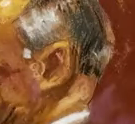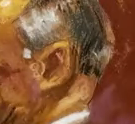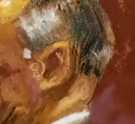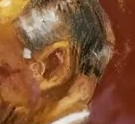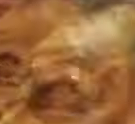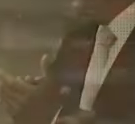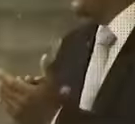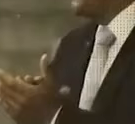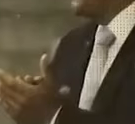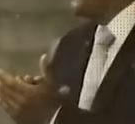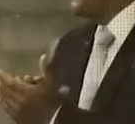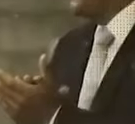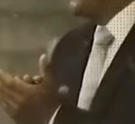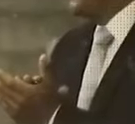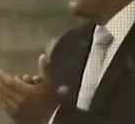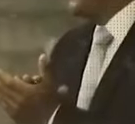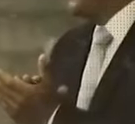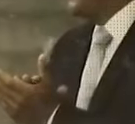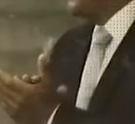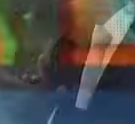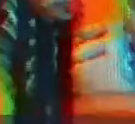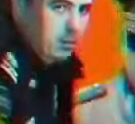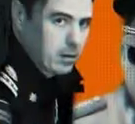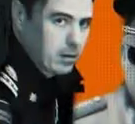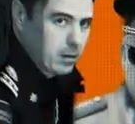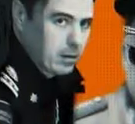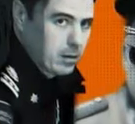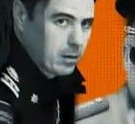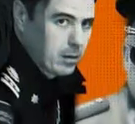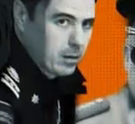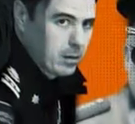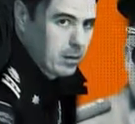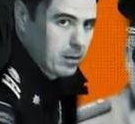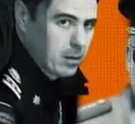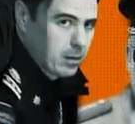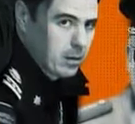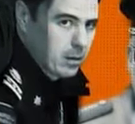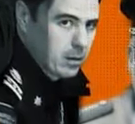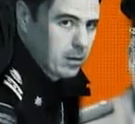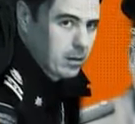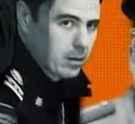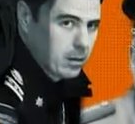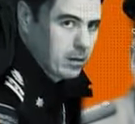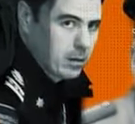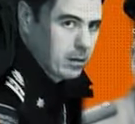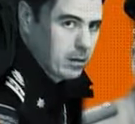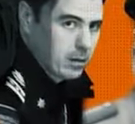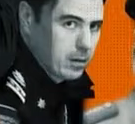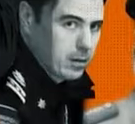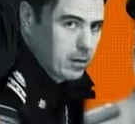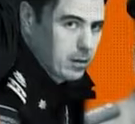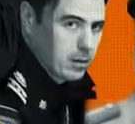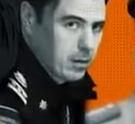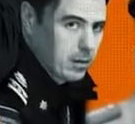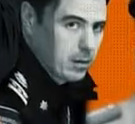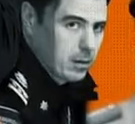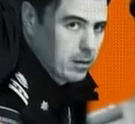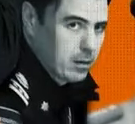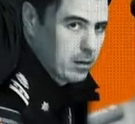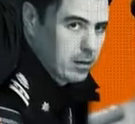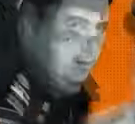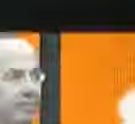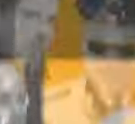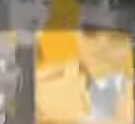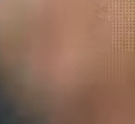culpable al exsecretario de Seguridad en el sexenio de Felipe Calderón de aceptar sobornos para proteger a los cárteles del